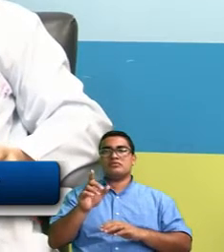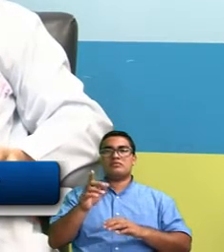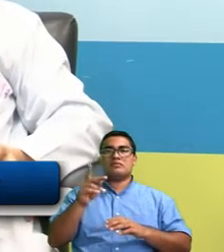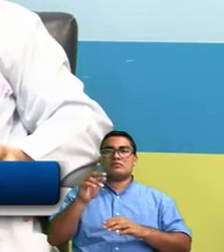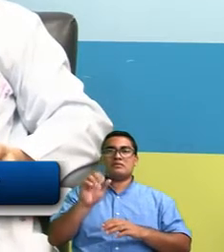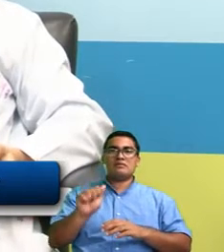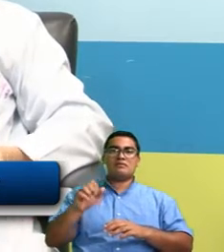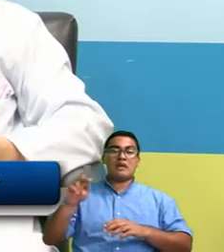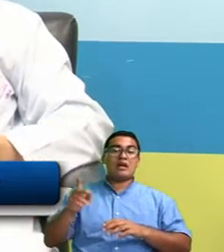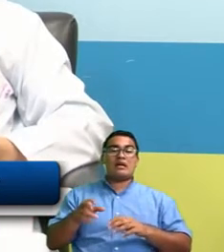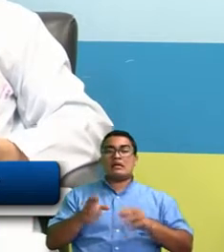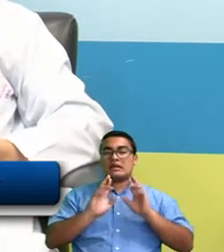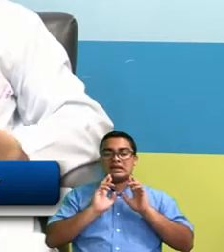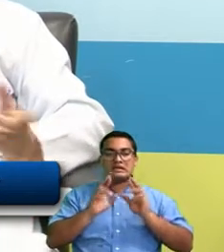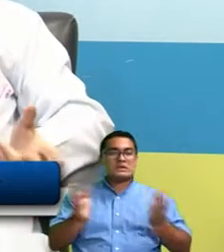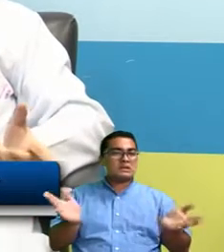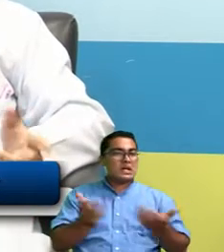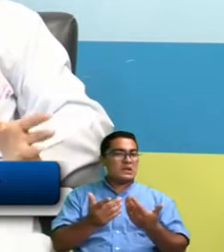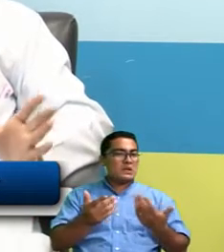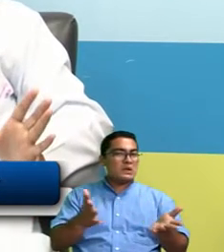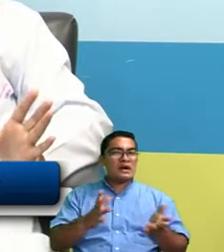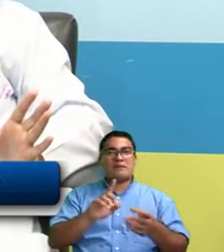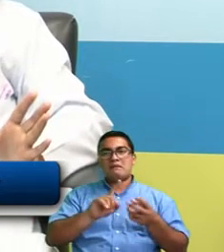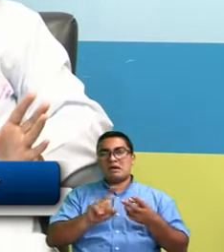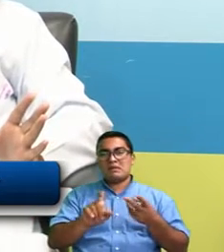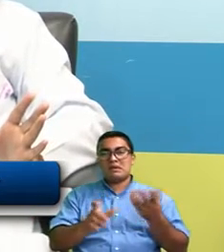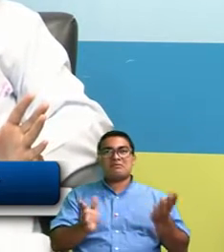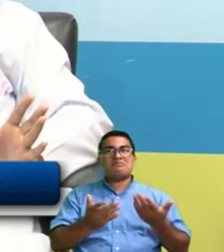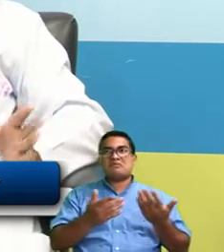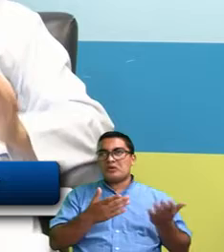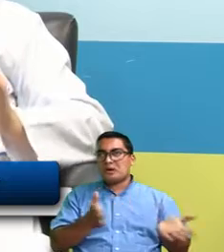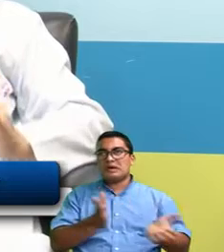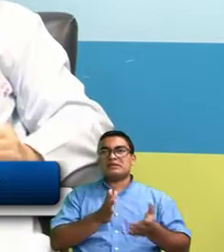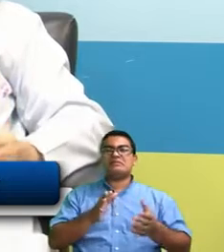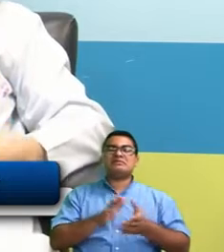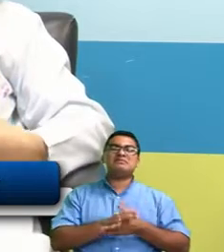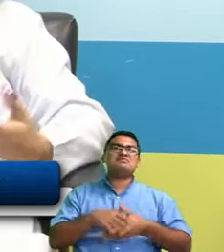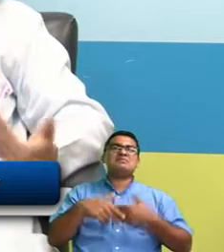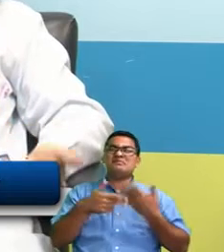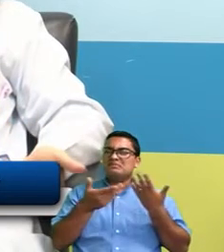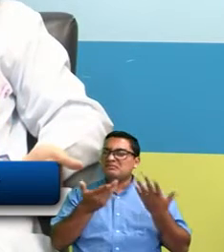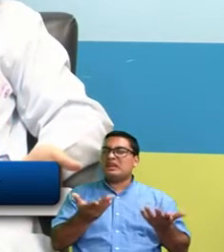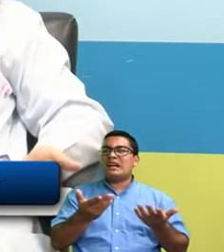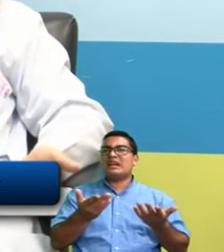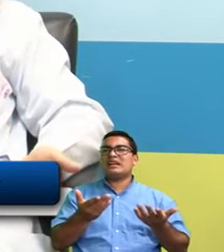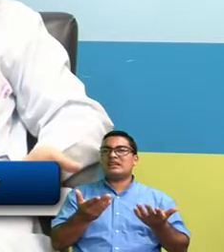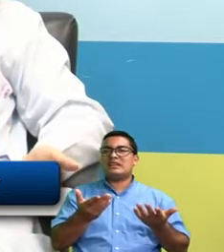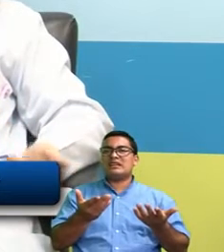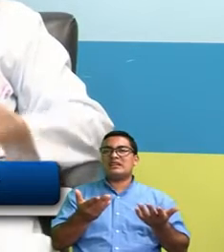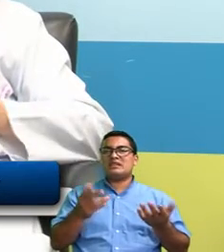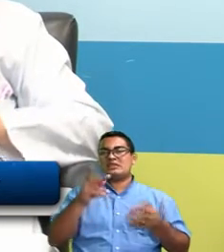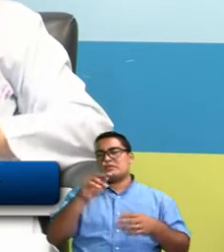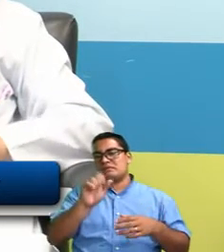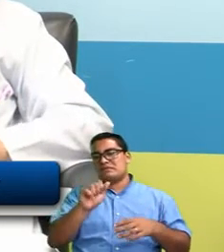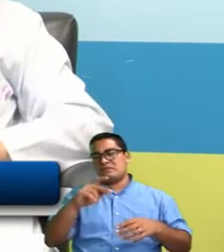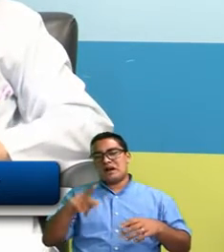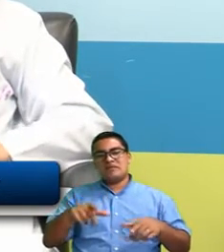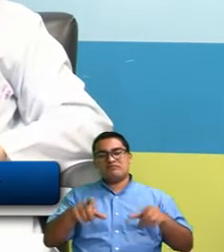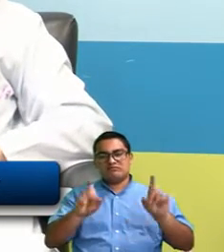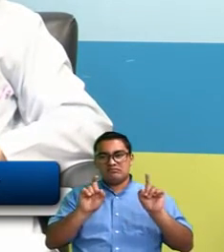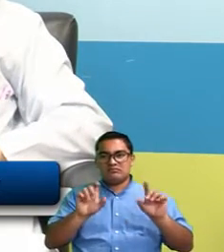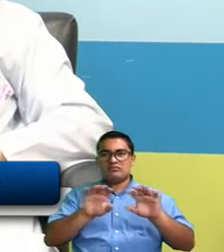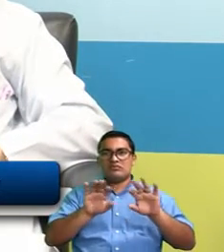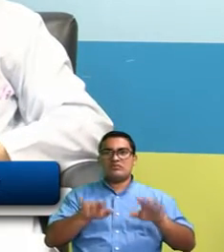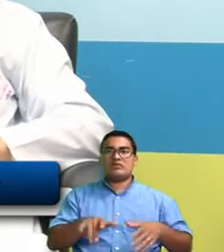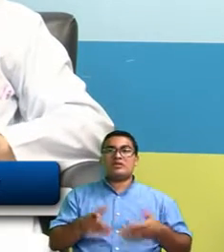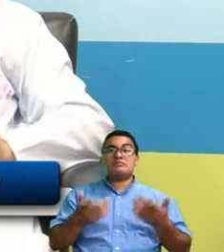está todavía el resultado, llego a los 2 meses y no está, ya no vuelvo a ir. ¿O para qué me lo voy a hacer si no puedo volver a ir a ver el resultado porque no tengo dinero para